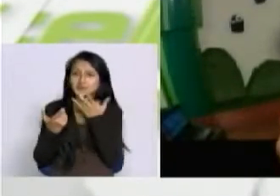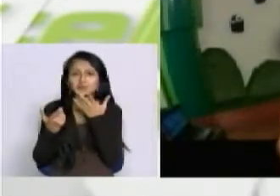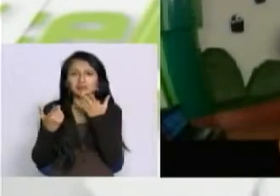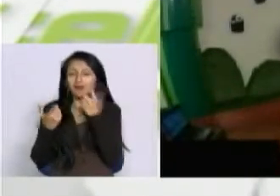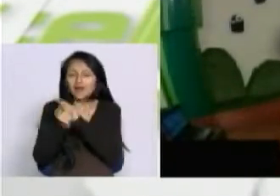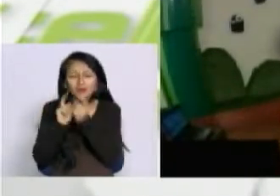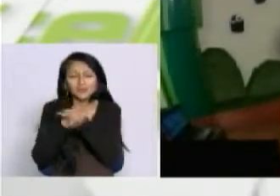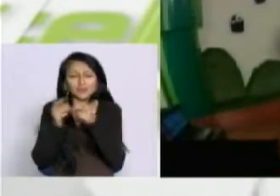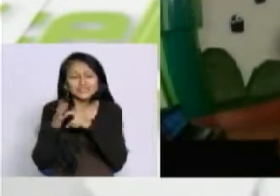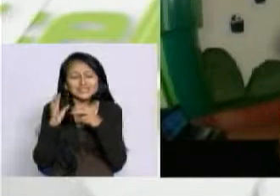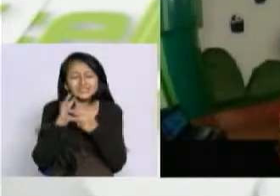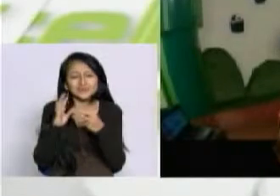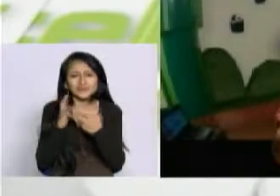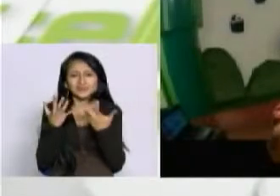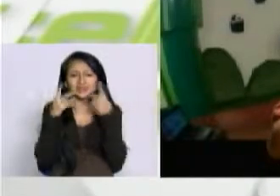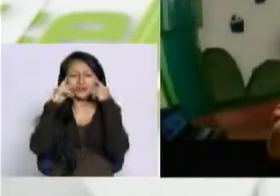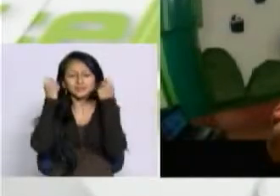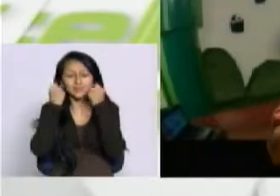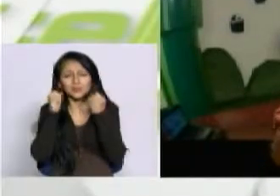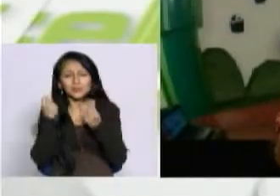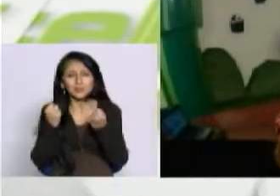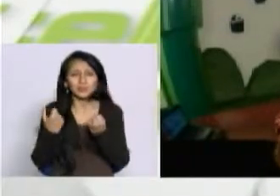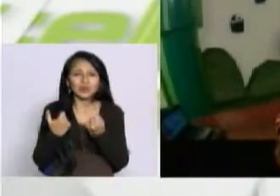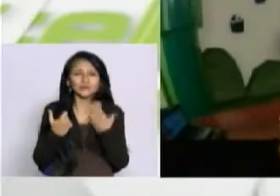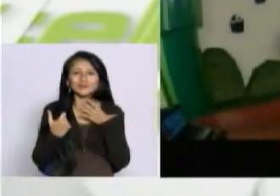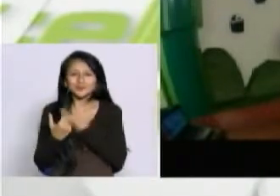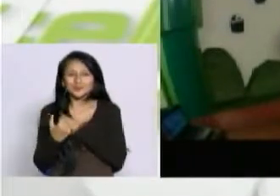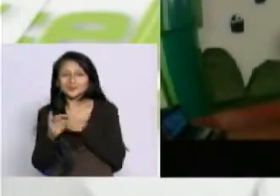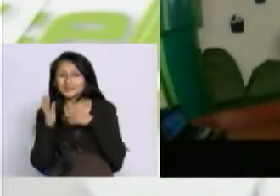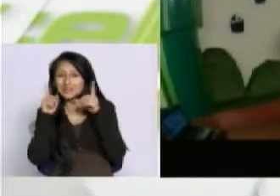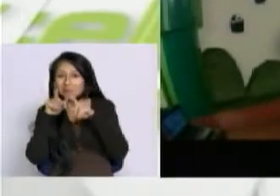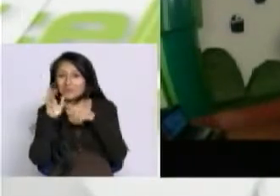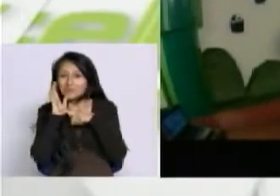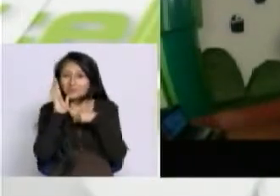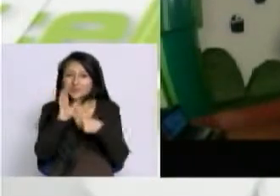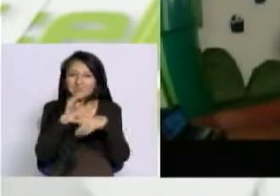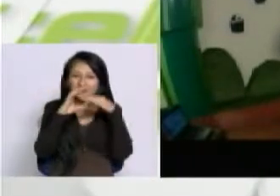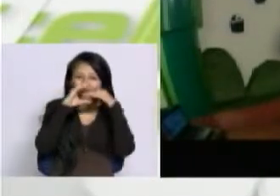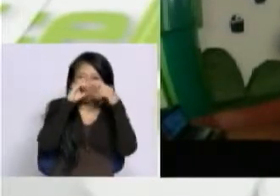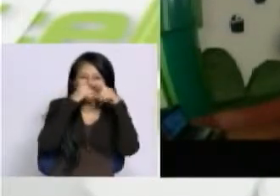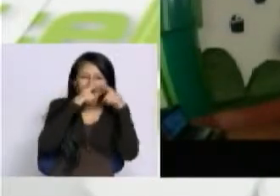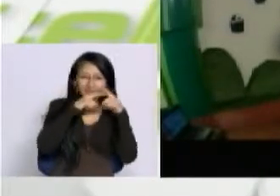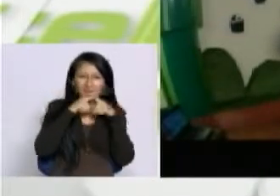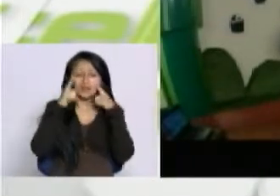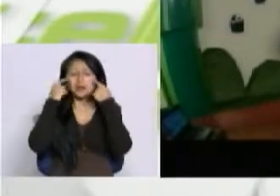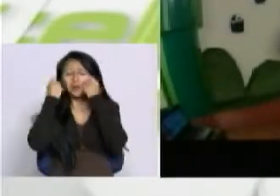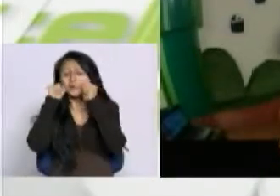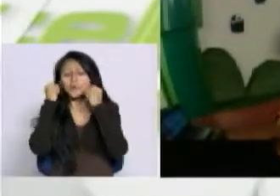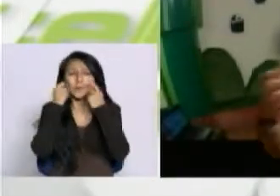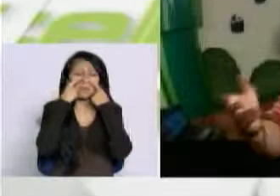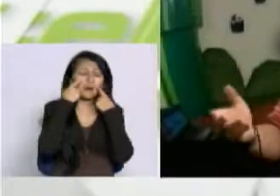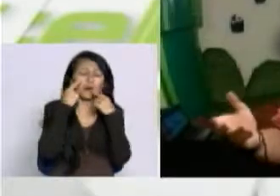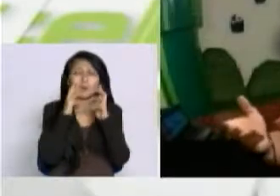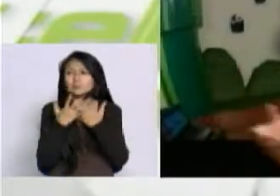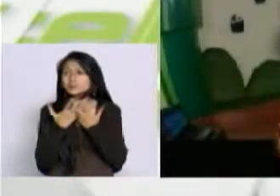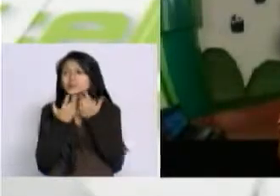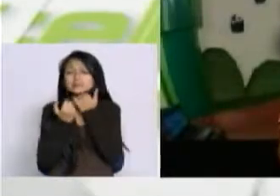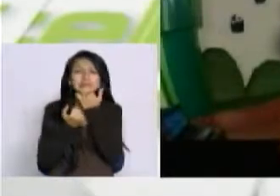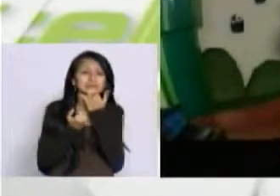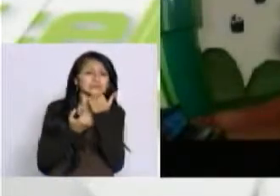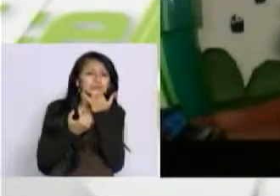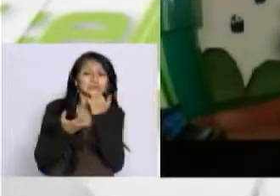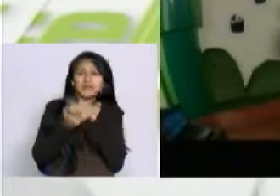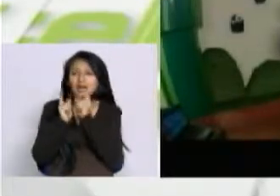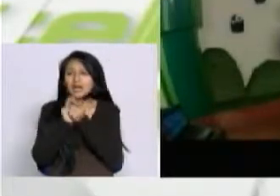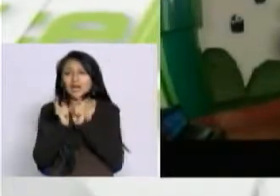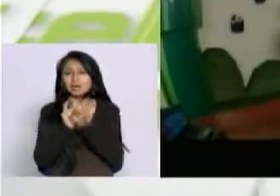Hashtag. Entonces esa angustia quisimos reflejarla en los videos, en estas promos que acabamos de ver, diciendo que no sabíamos qué iba a pasar, que